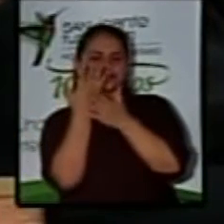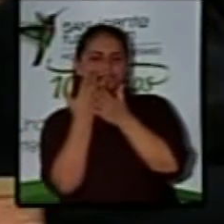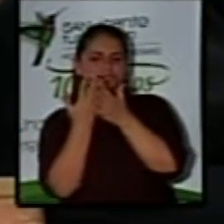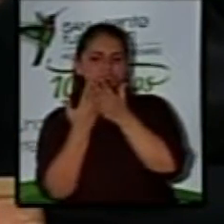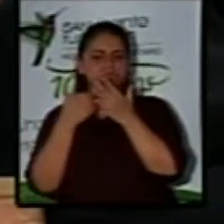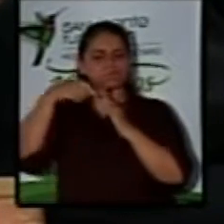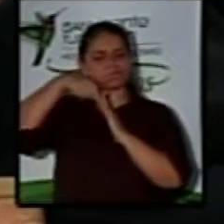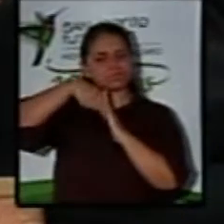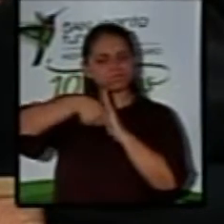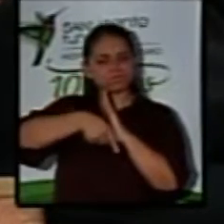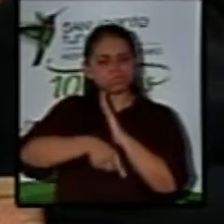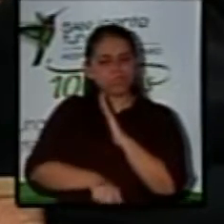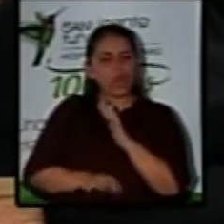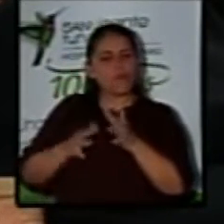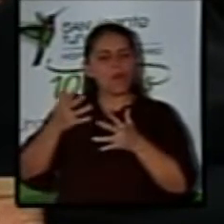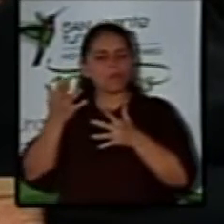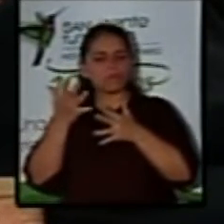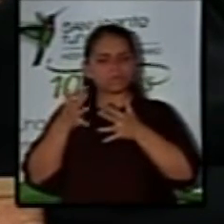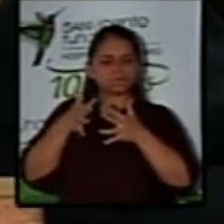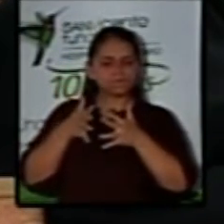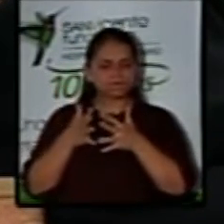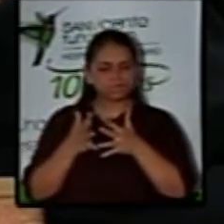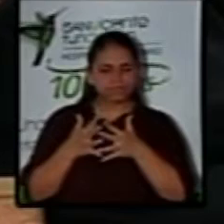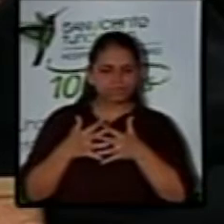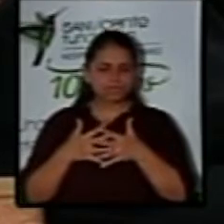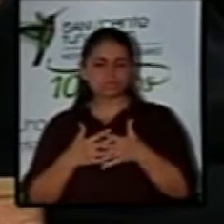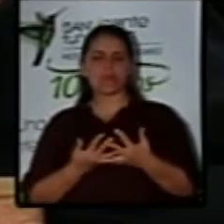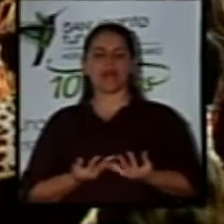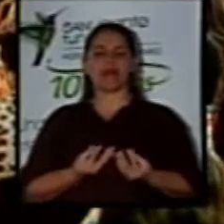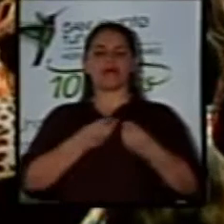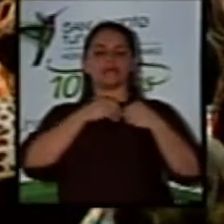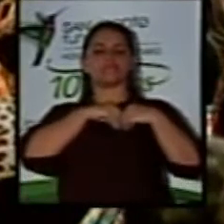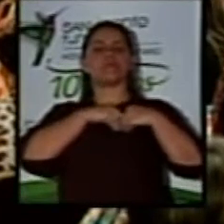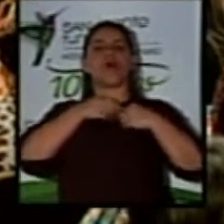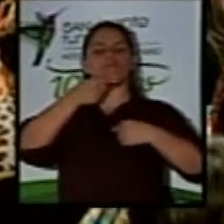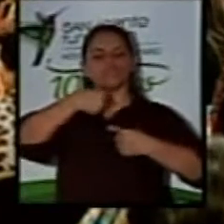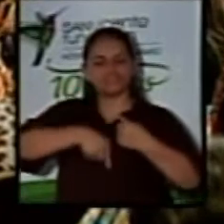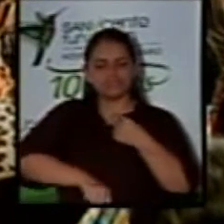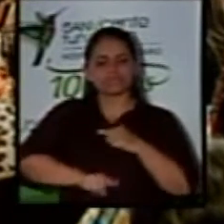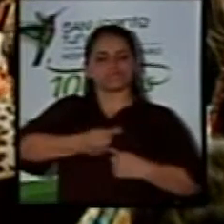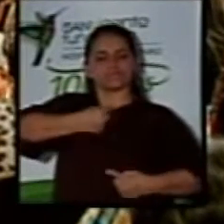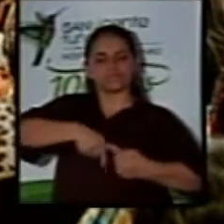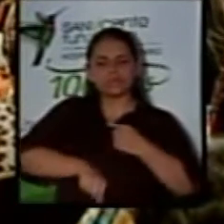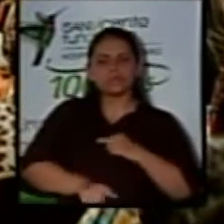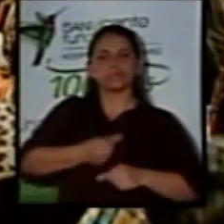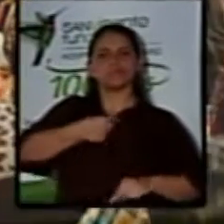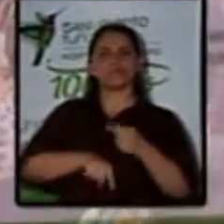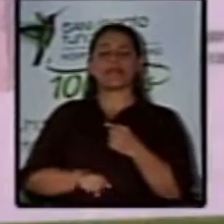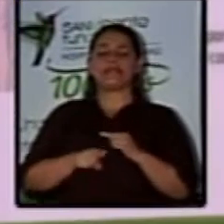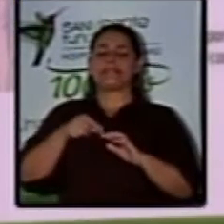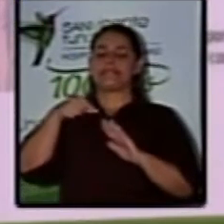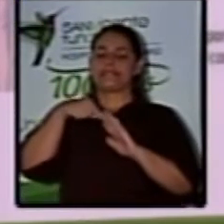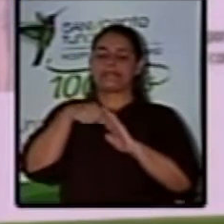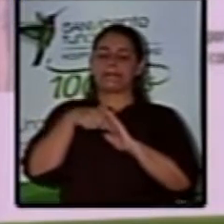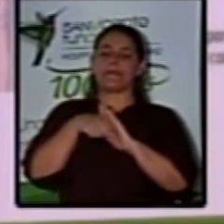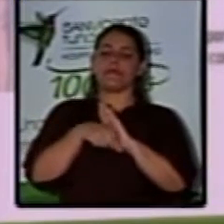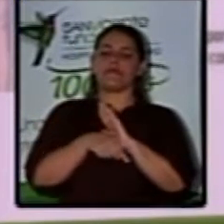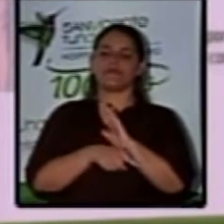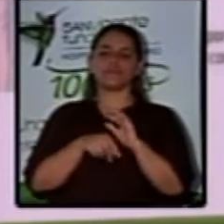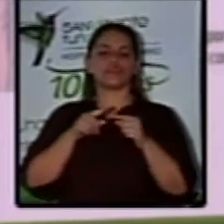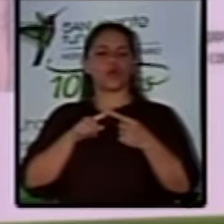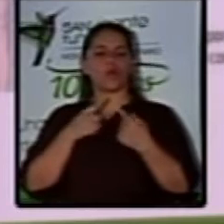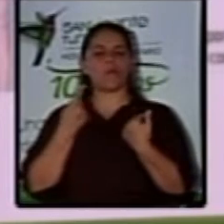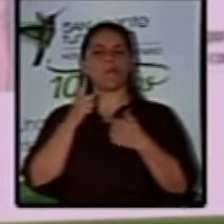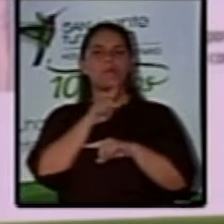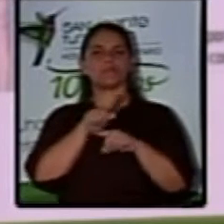los tejidos, retornarla otra vez hacia el corazón para volver a hacer el ciclo. Tenemos un sistema venoso profundo, que es el que va